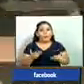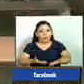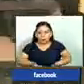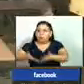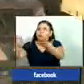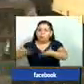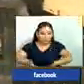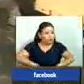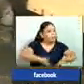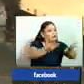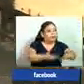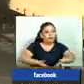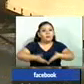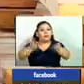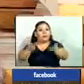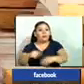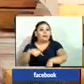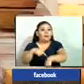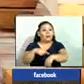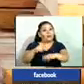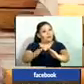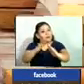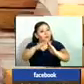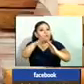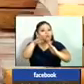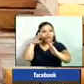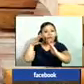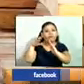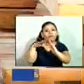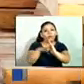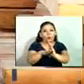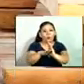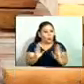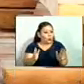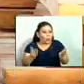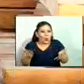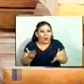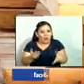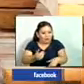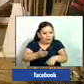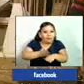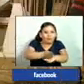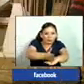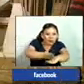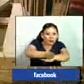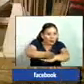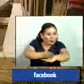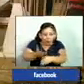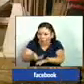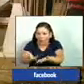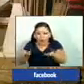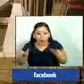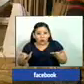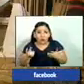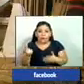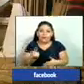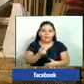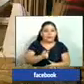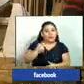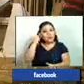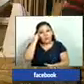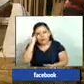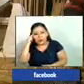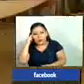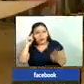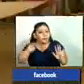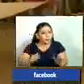han aumentado y la cuarentena domiciliaria dejó escasez de materia prima estas personas se han visto en